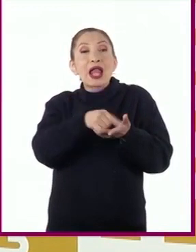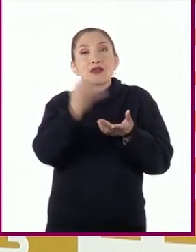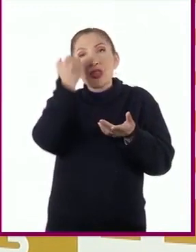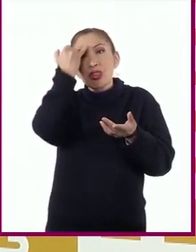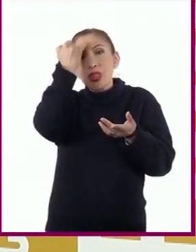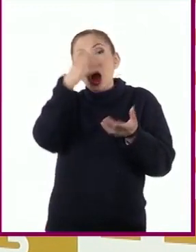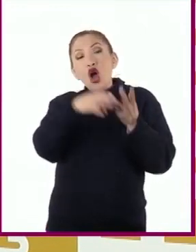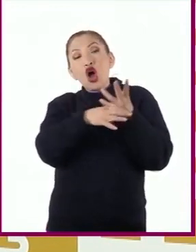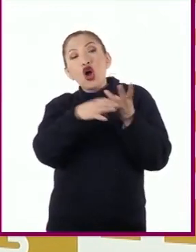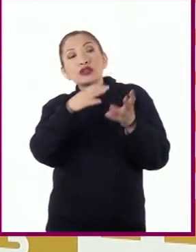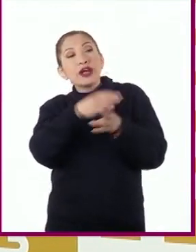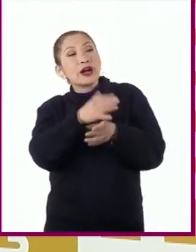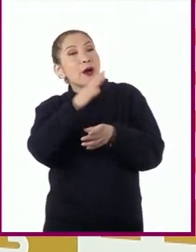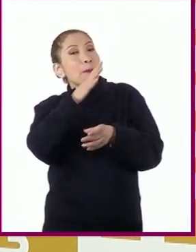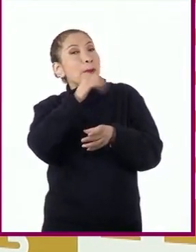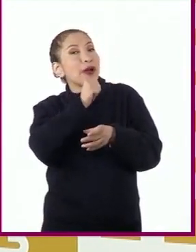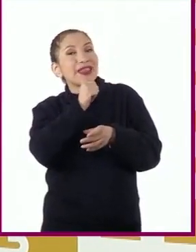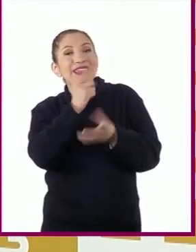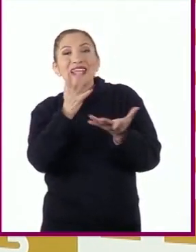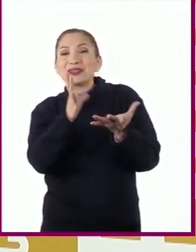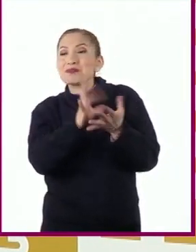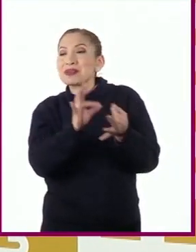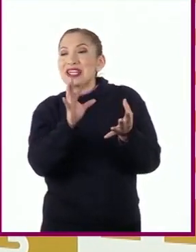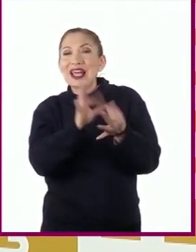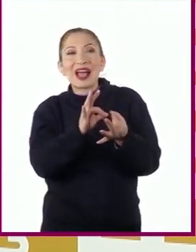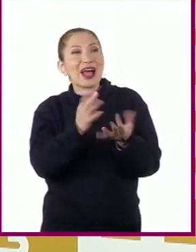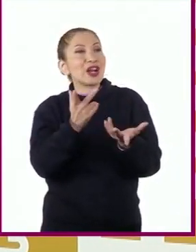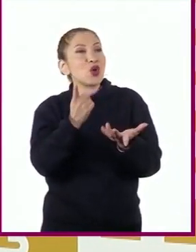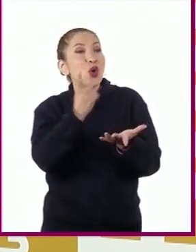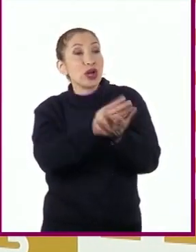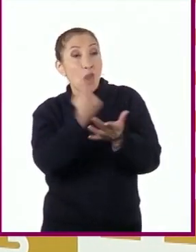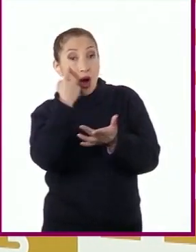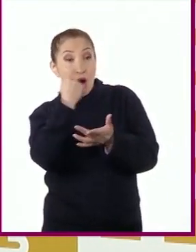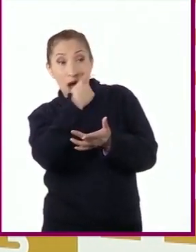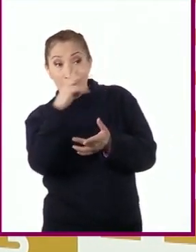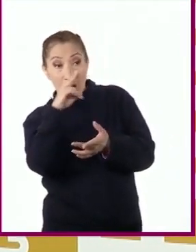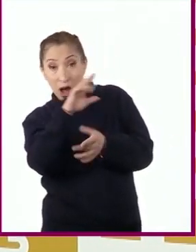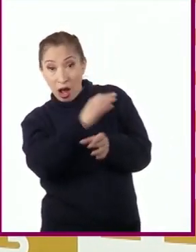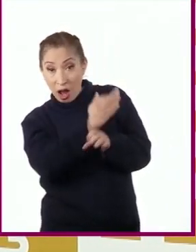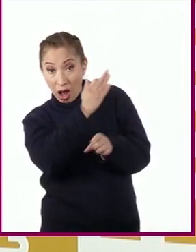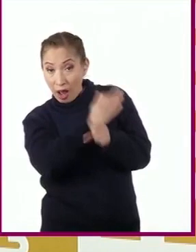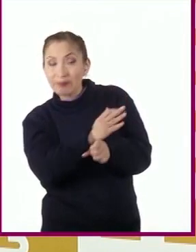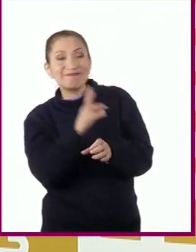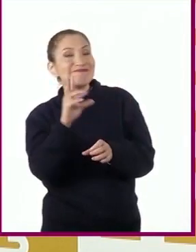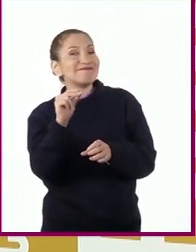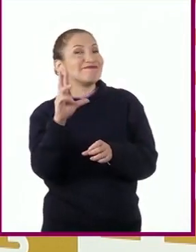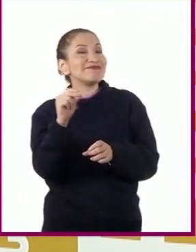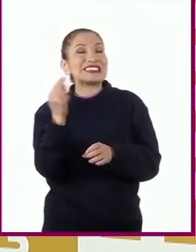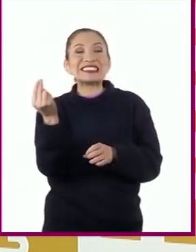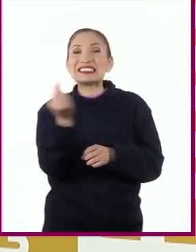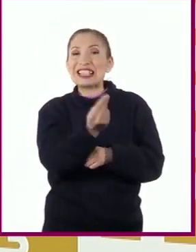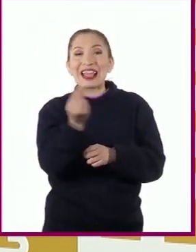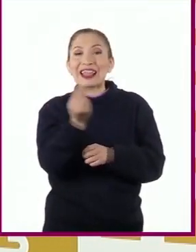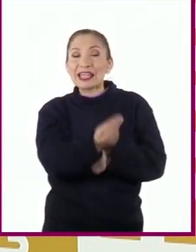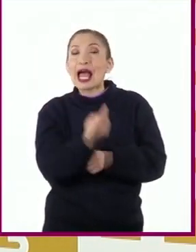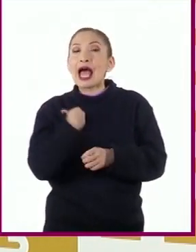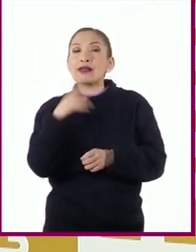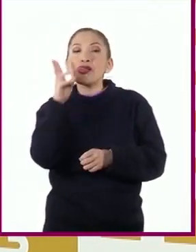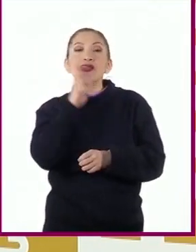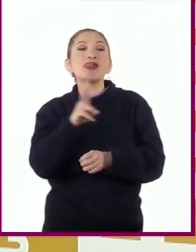las cosas no podían explicarse solamente con la observación, sino que necesitaban